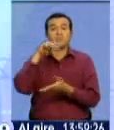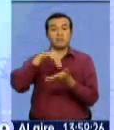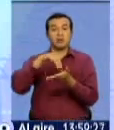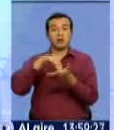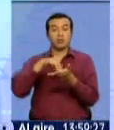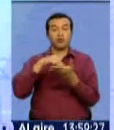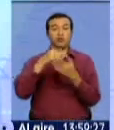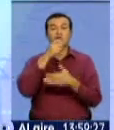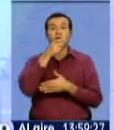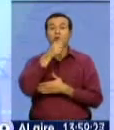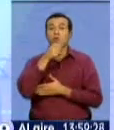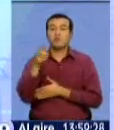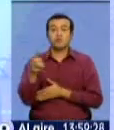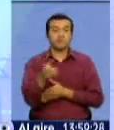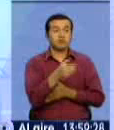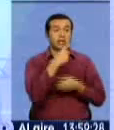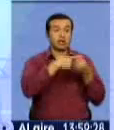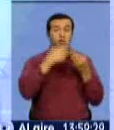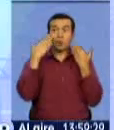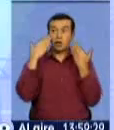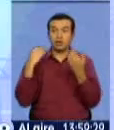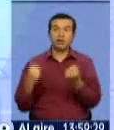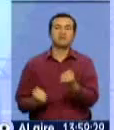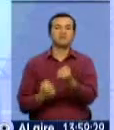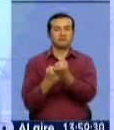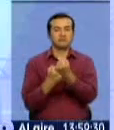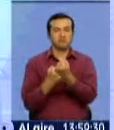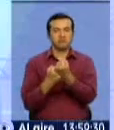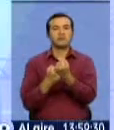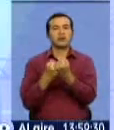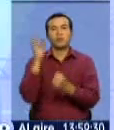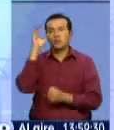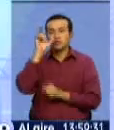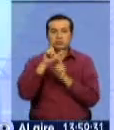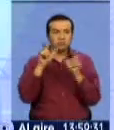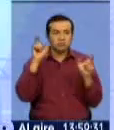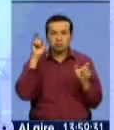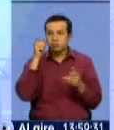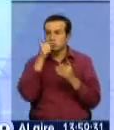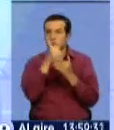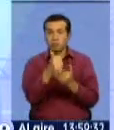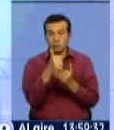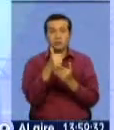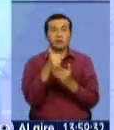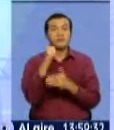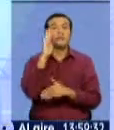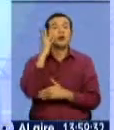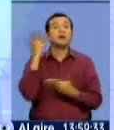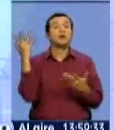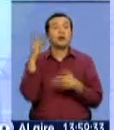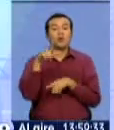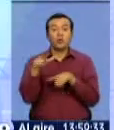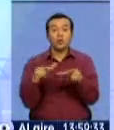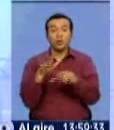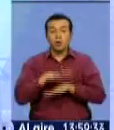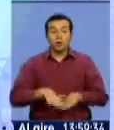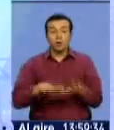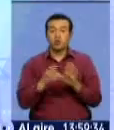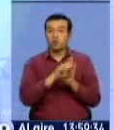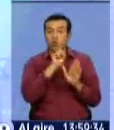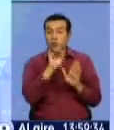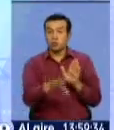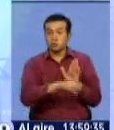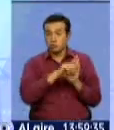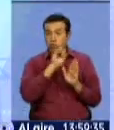de Quito y Guayaquil que viajaron a México para colaborar con las tareas de búsqueda y rescate. Además, se dispusieron puntos para recibir donaciones